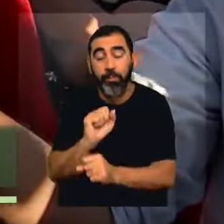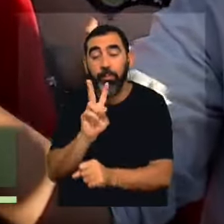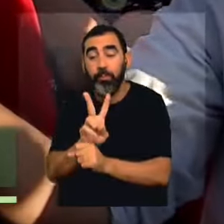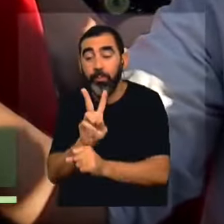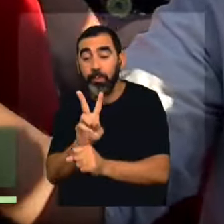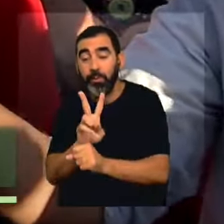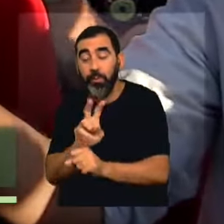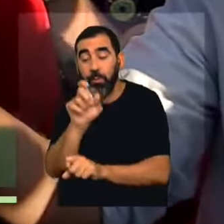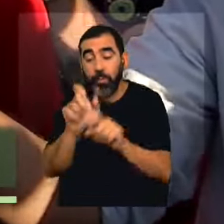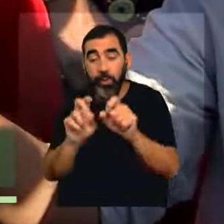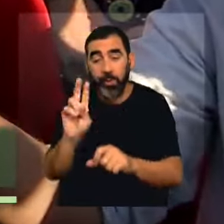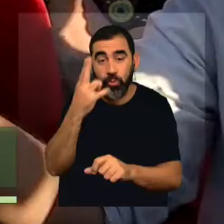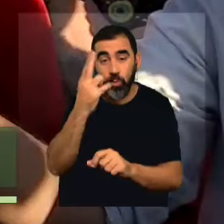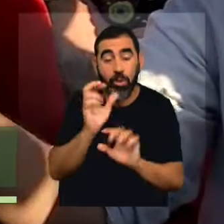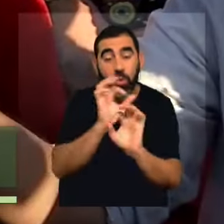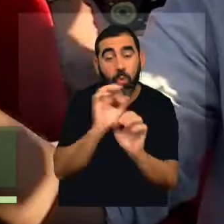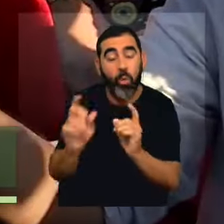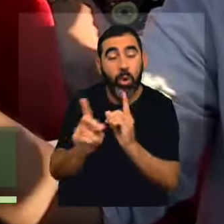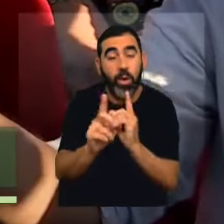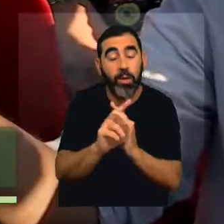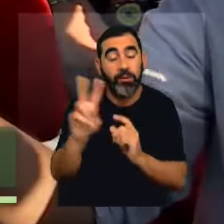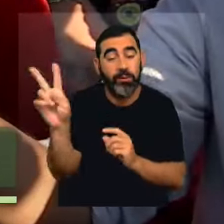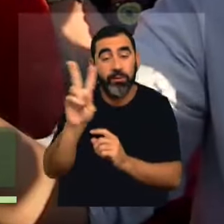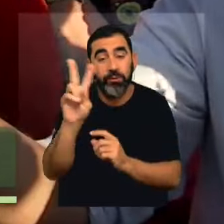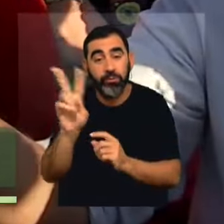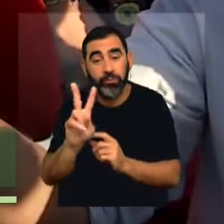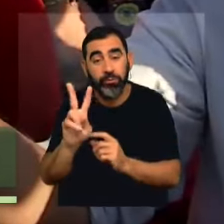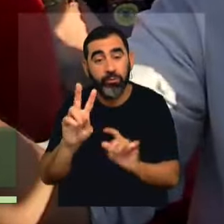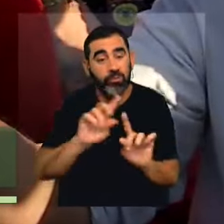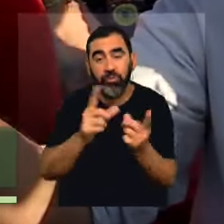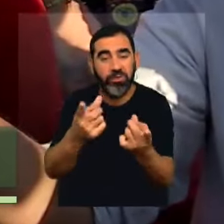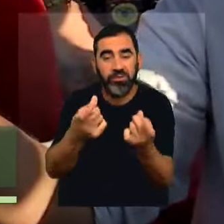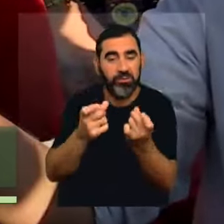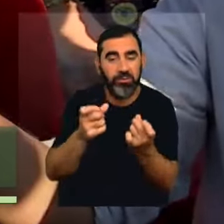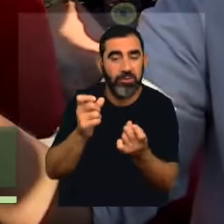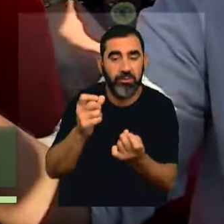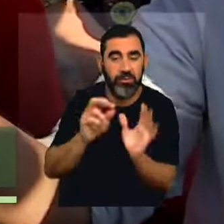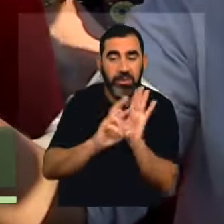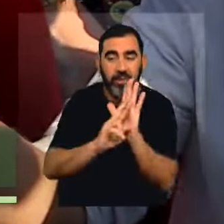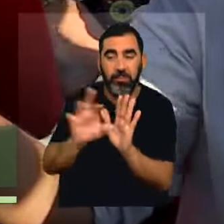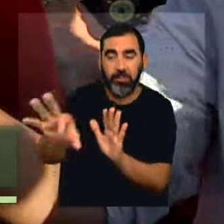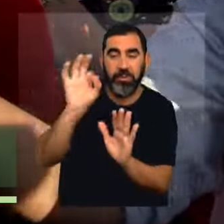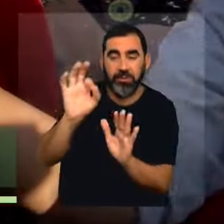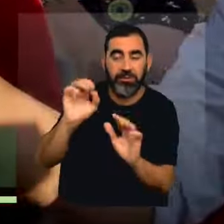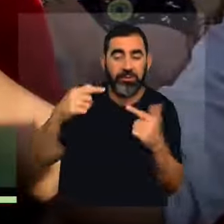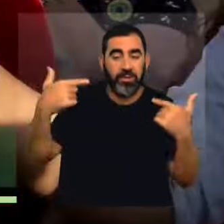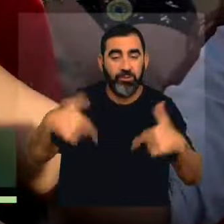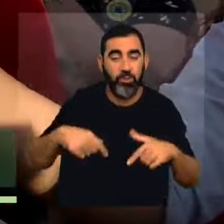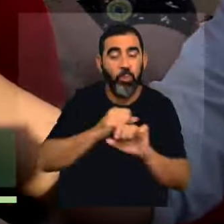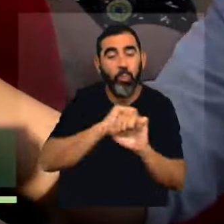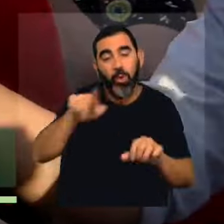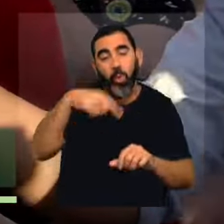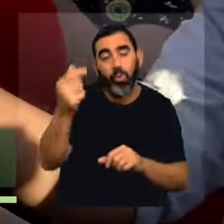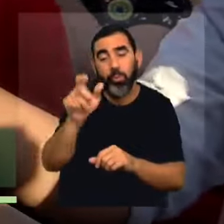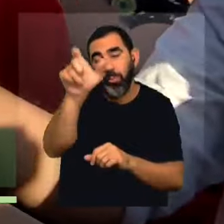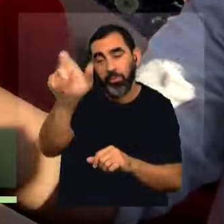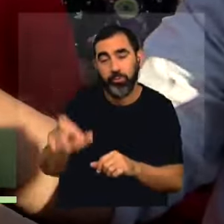uruguayos e incluso de atención a venezolan no se requiere la designación de un embajador puede haber otro